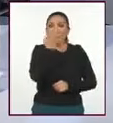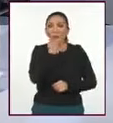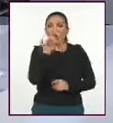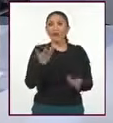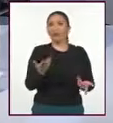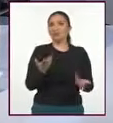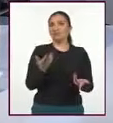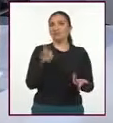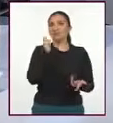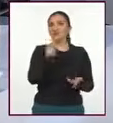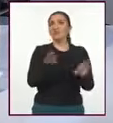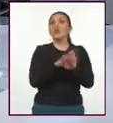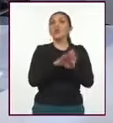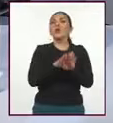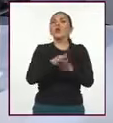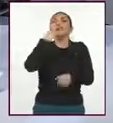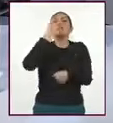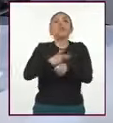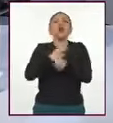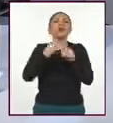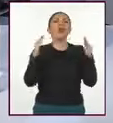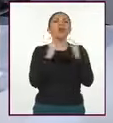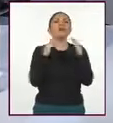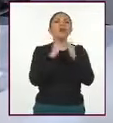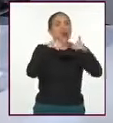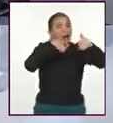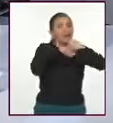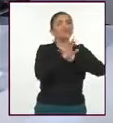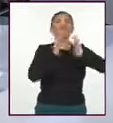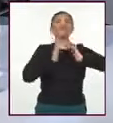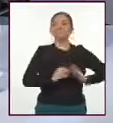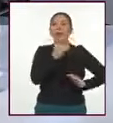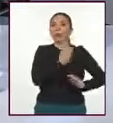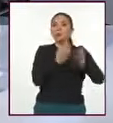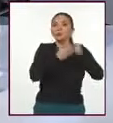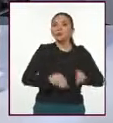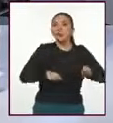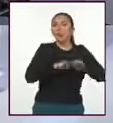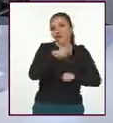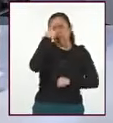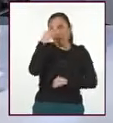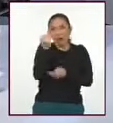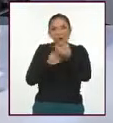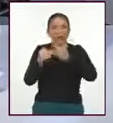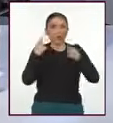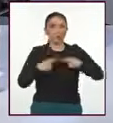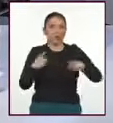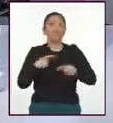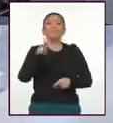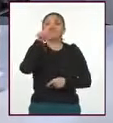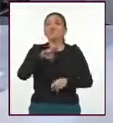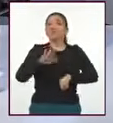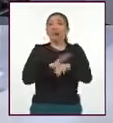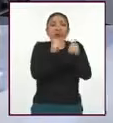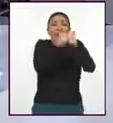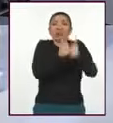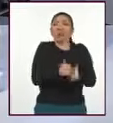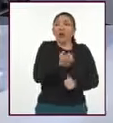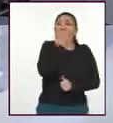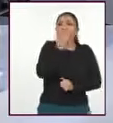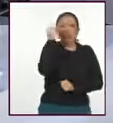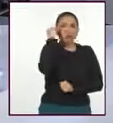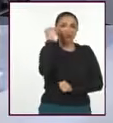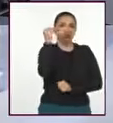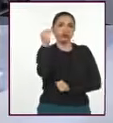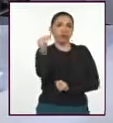es una segunda casa, es un espacio pues fundamental para todos. Y es que pasamos mucho tiempo en las escuelas, ¿no? Y al